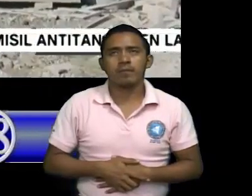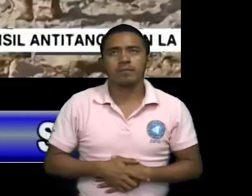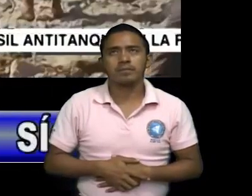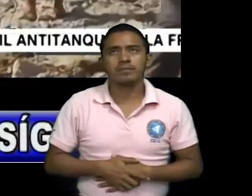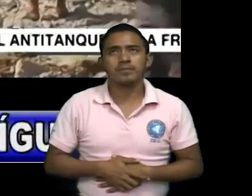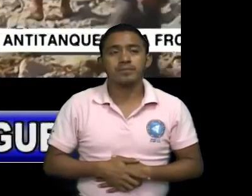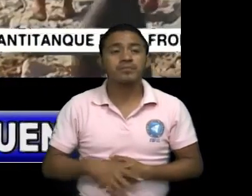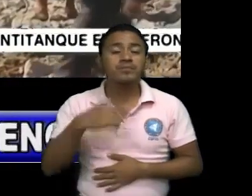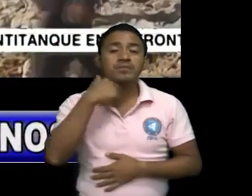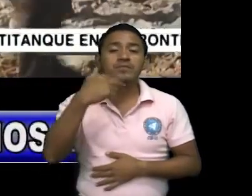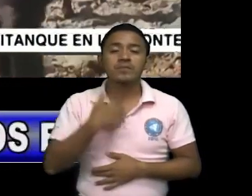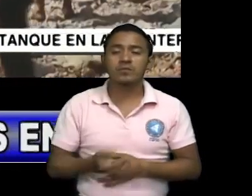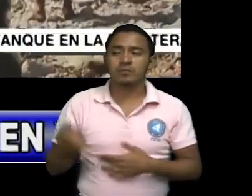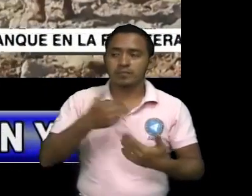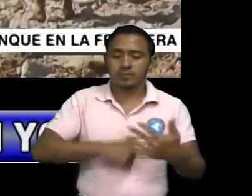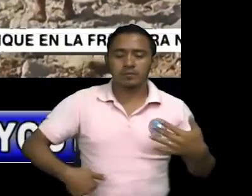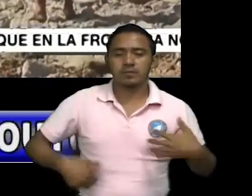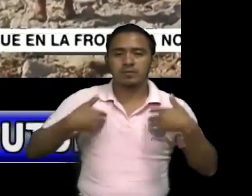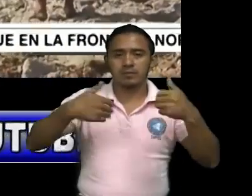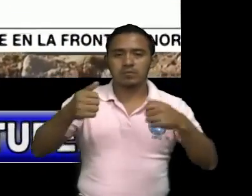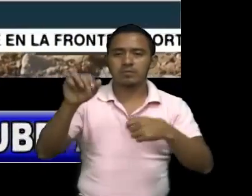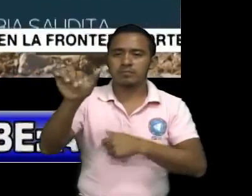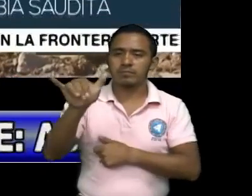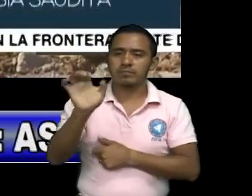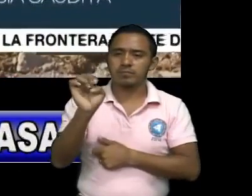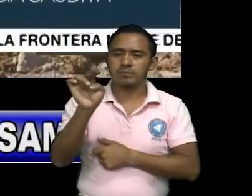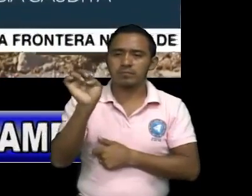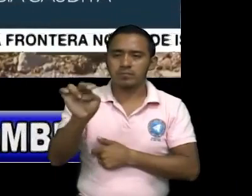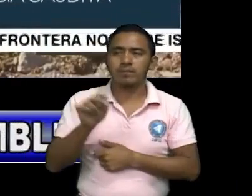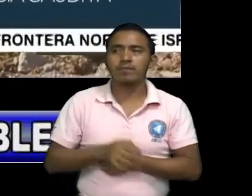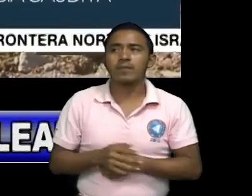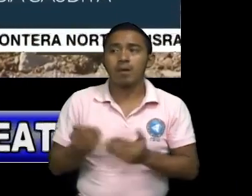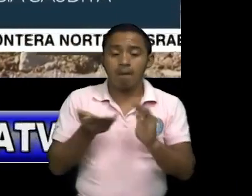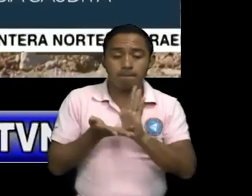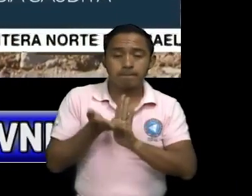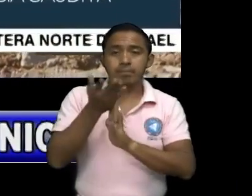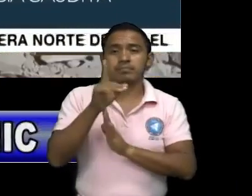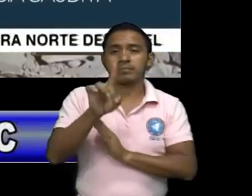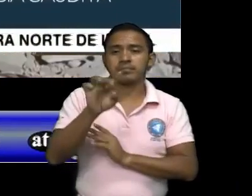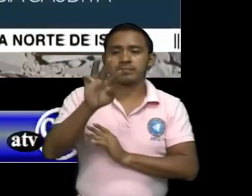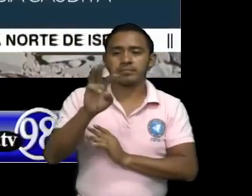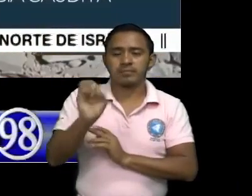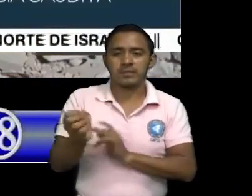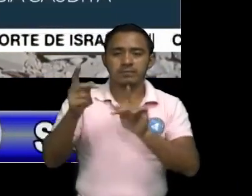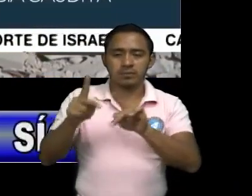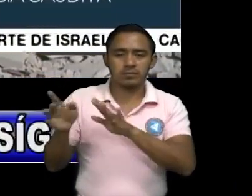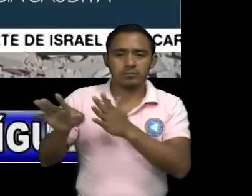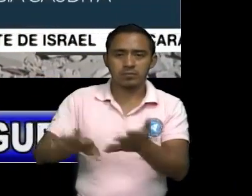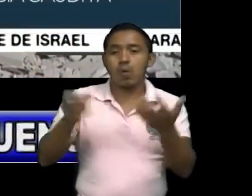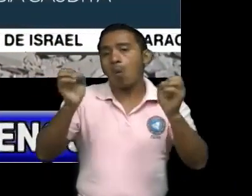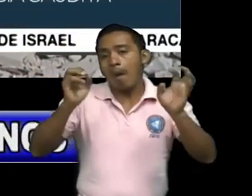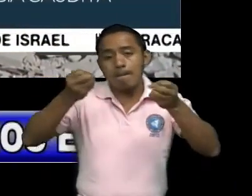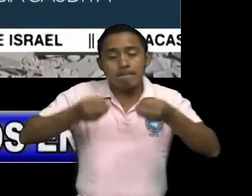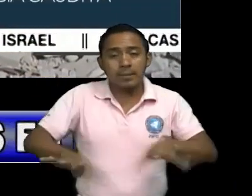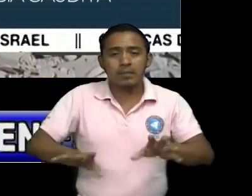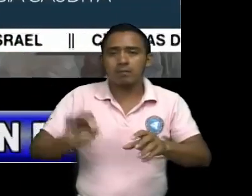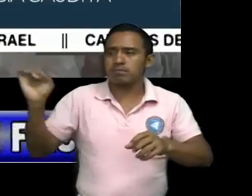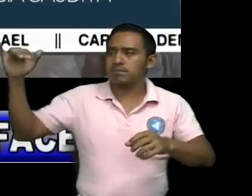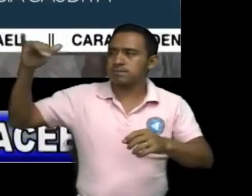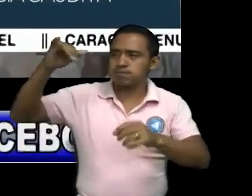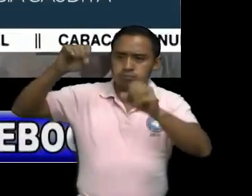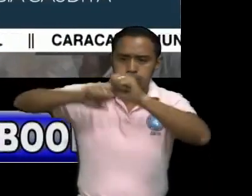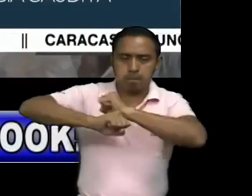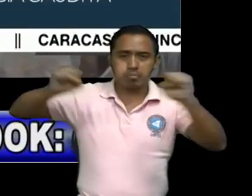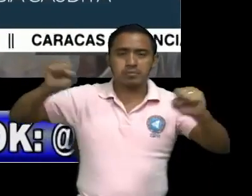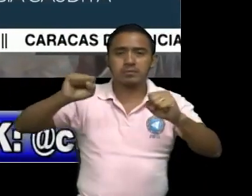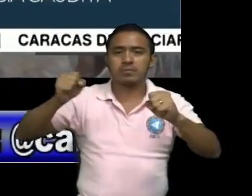El portavoz del Ministerio de Salud de Yemen aseguró que aumentó la cifra a 130 fallecidos o desaparecidos tras el bombardeo en la prisión